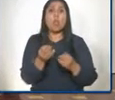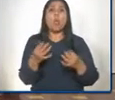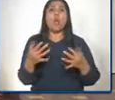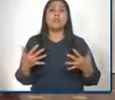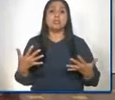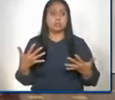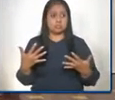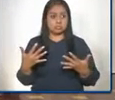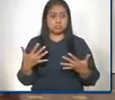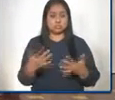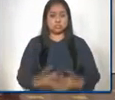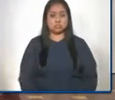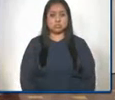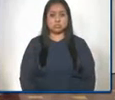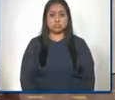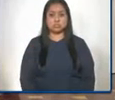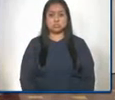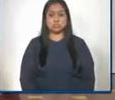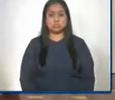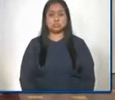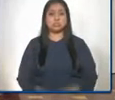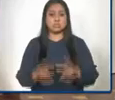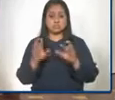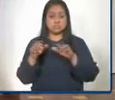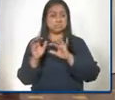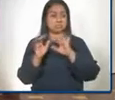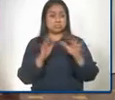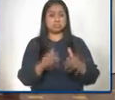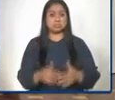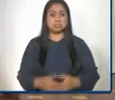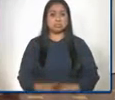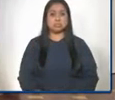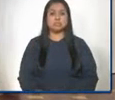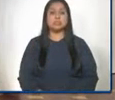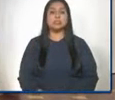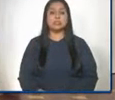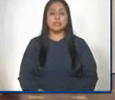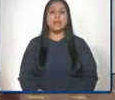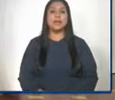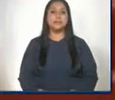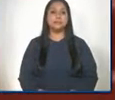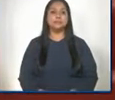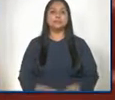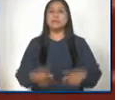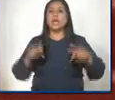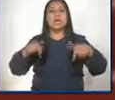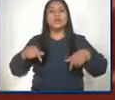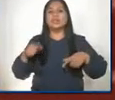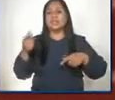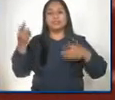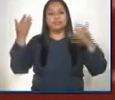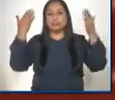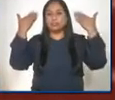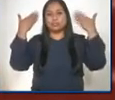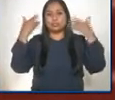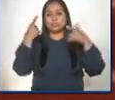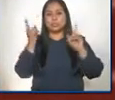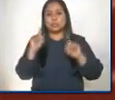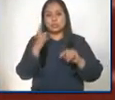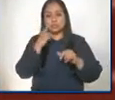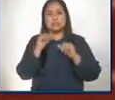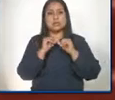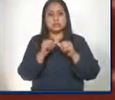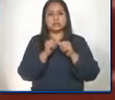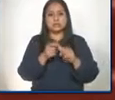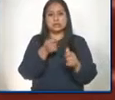sí? De migrantes. Bueno, en este momento no tengo el dato actualizado, pero hemos estado dando seguimiento a todos